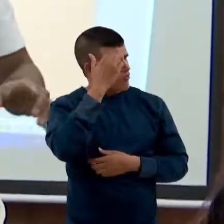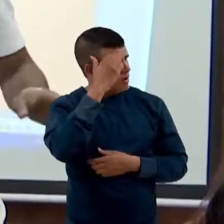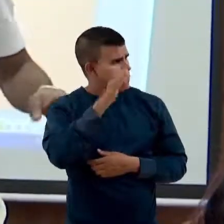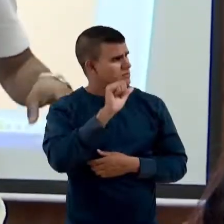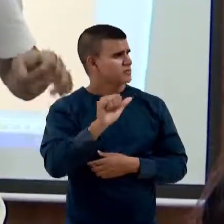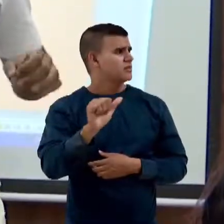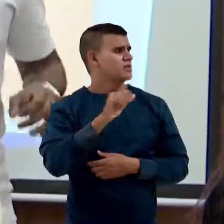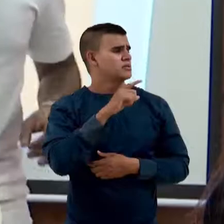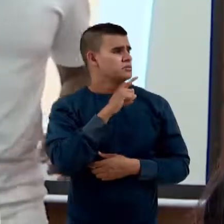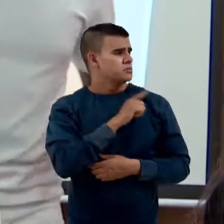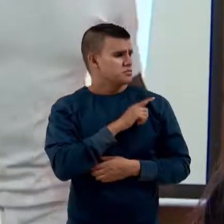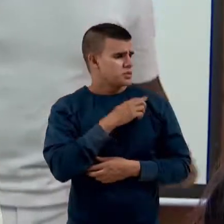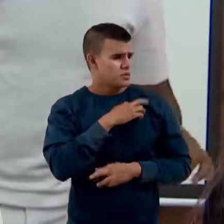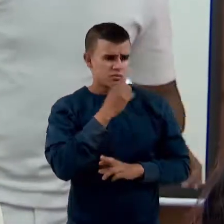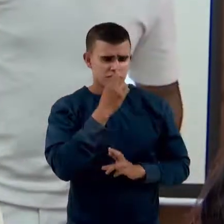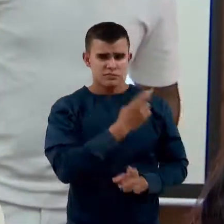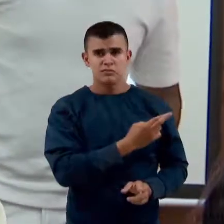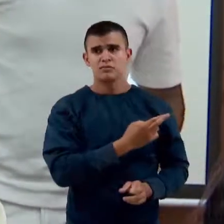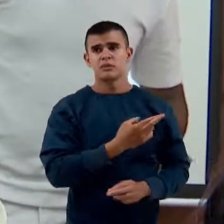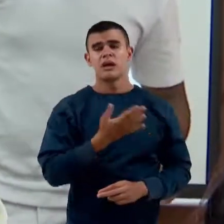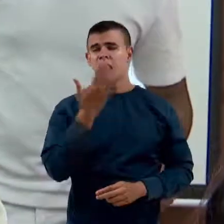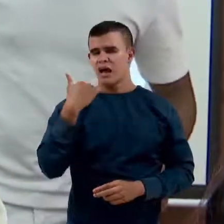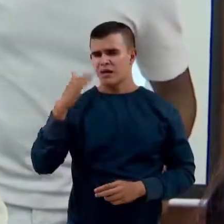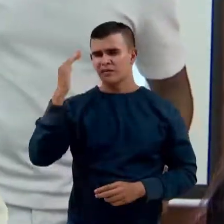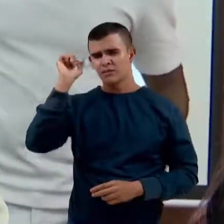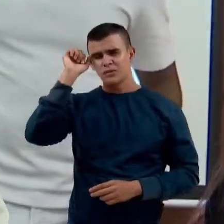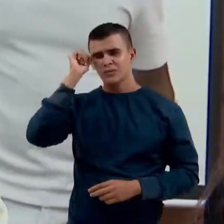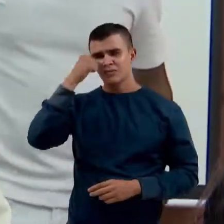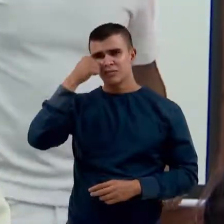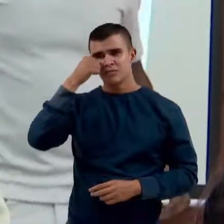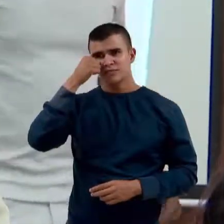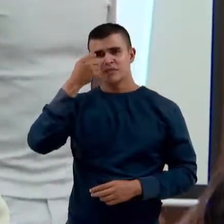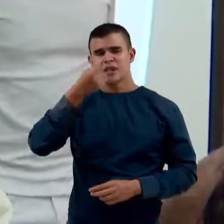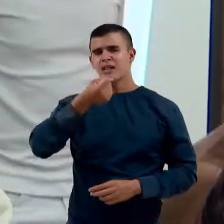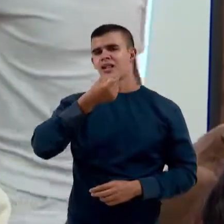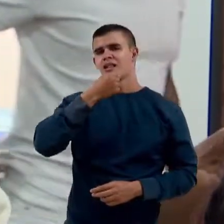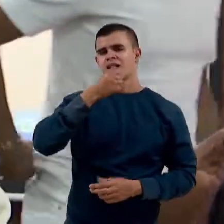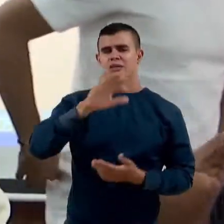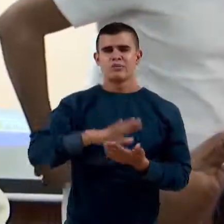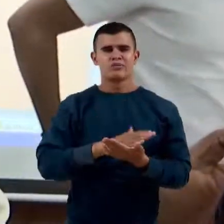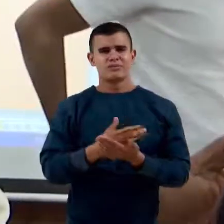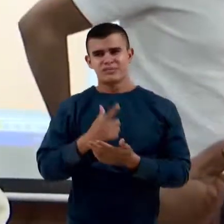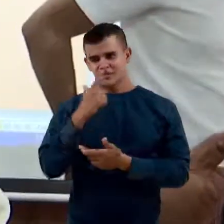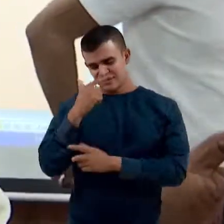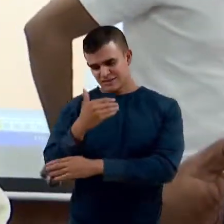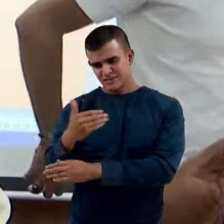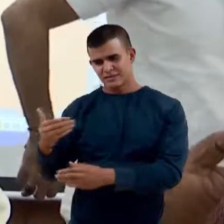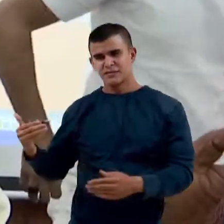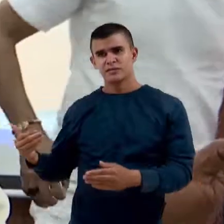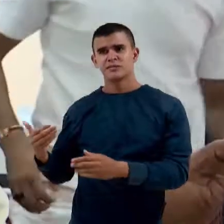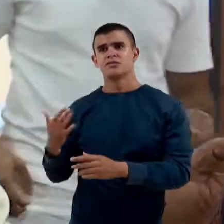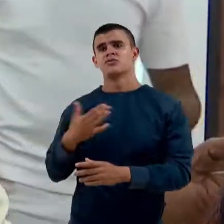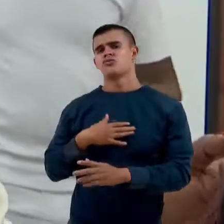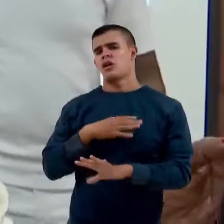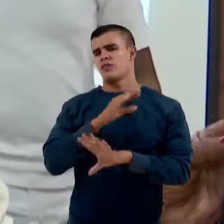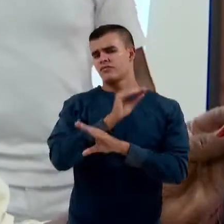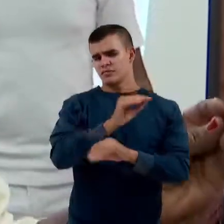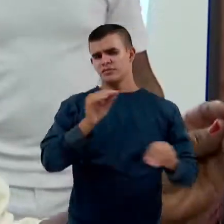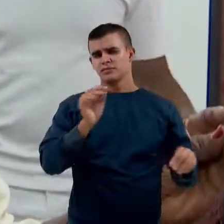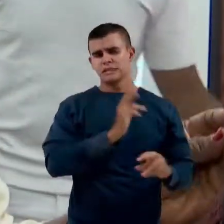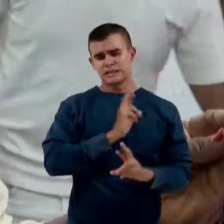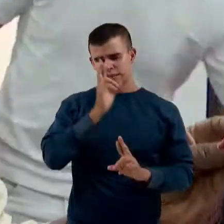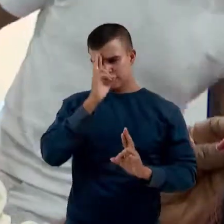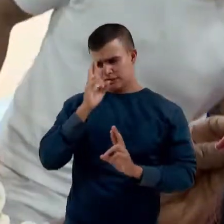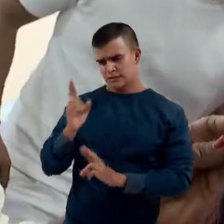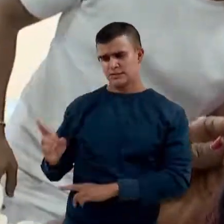Sí, aquella fue mi maestra. Por supuesto, yo alguna vez en un concierto que hice con los niños, le hice